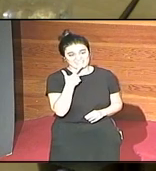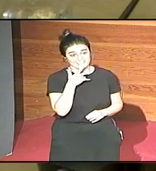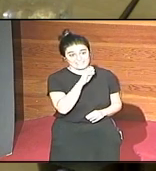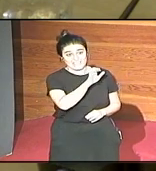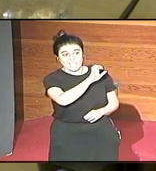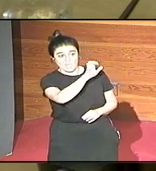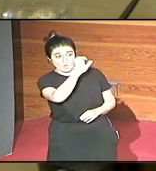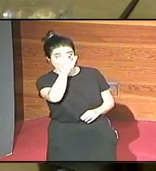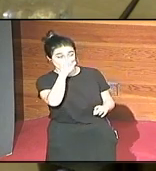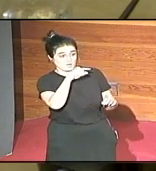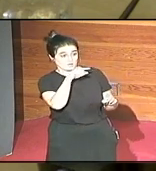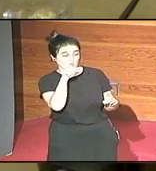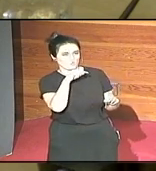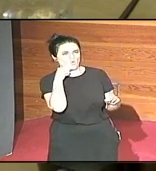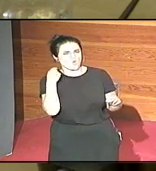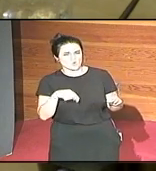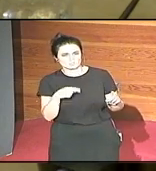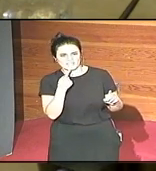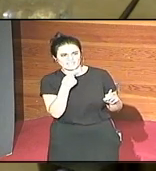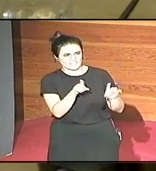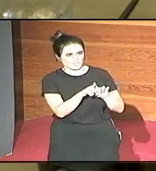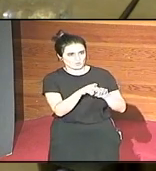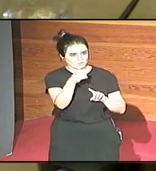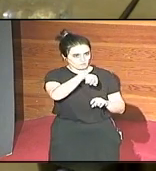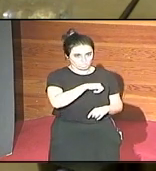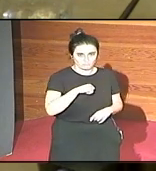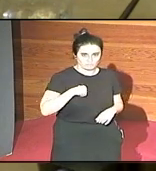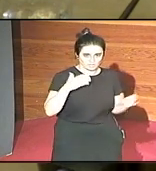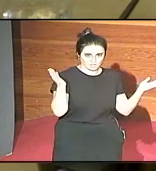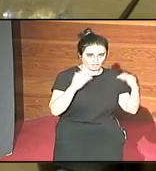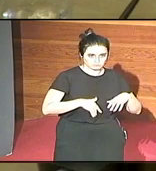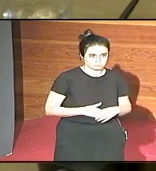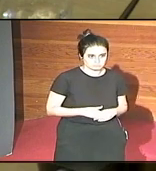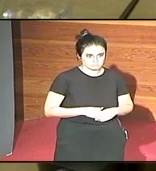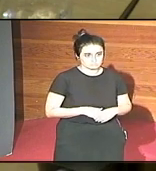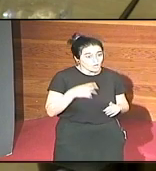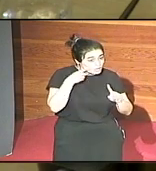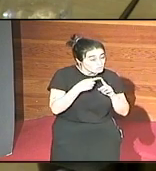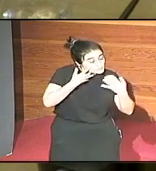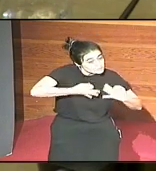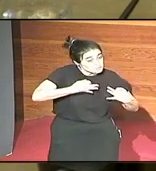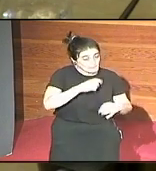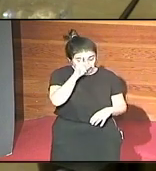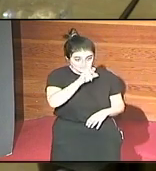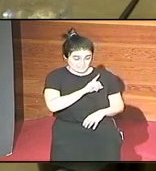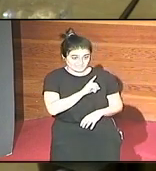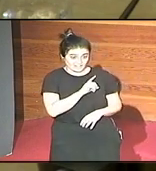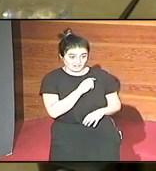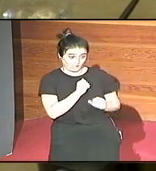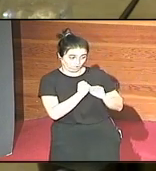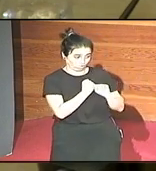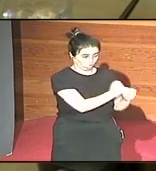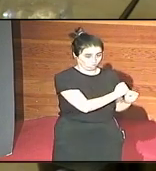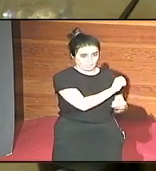lo que les dicen los rusos: ustedes no son independientes, ustedes para su seguridad militar dependen de